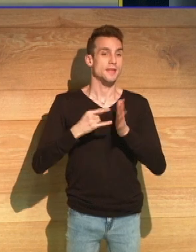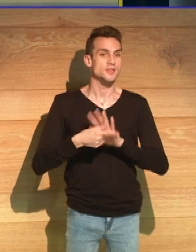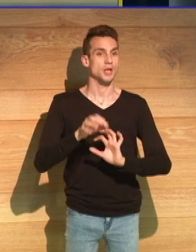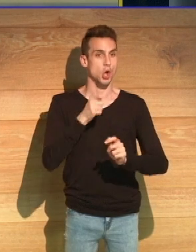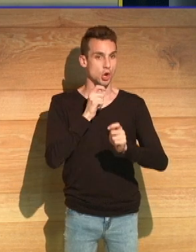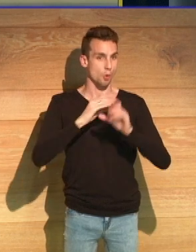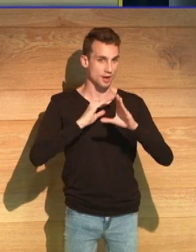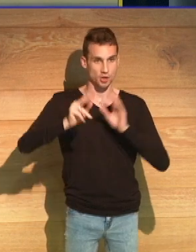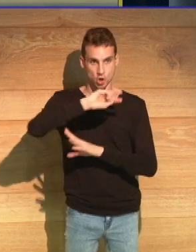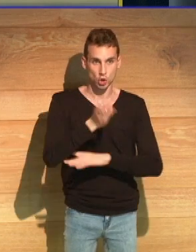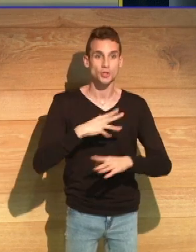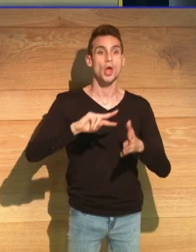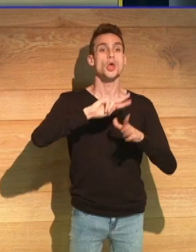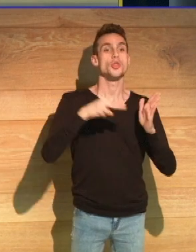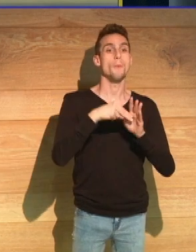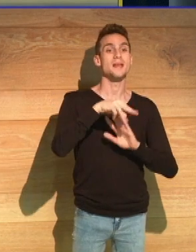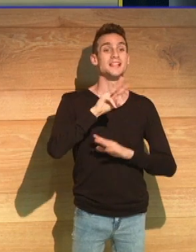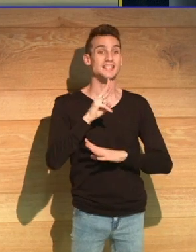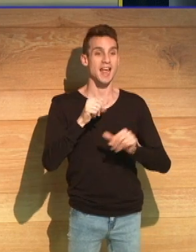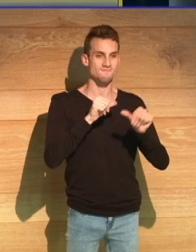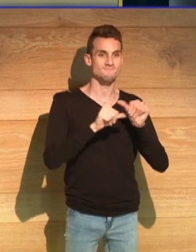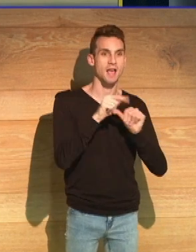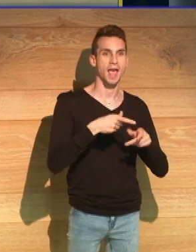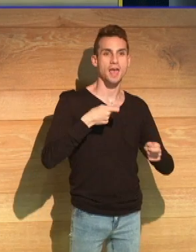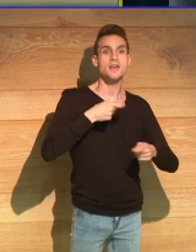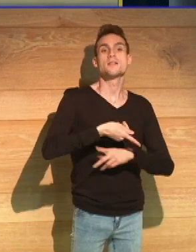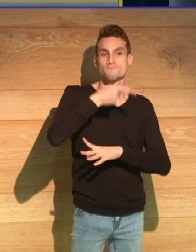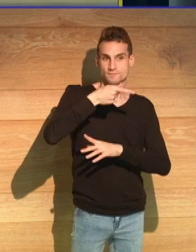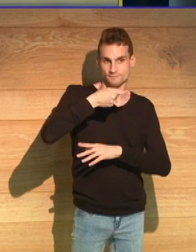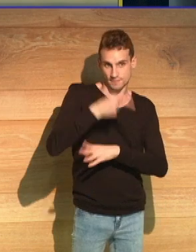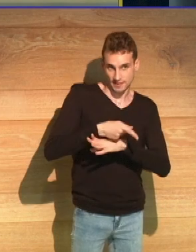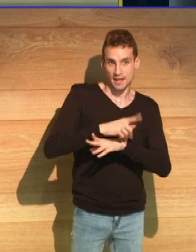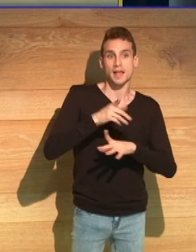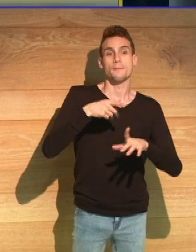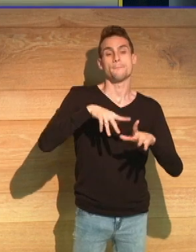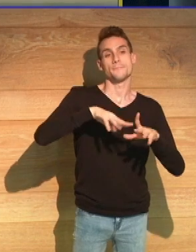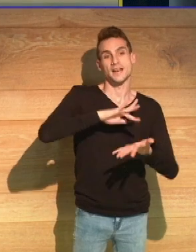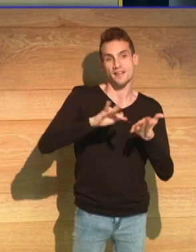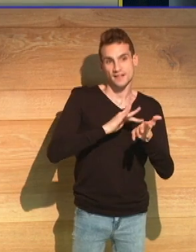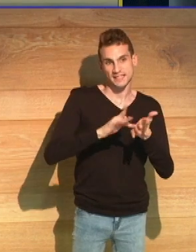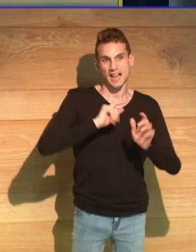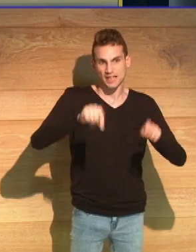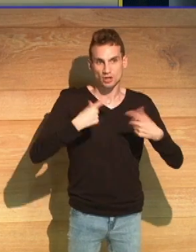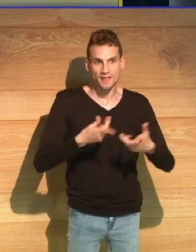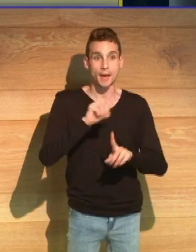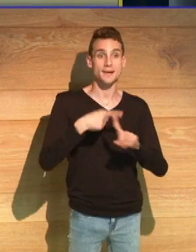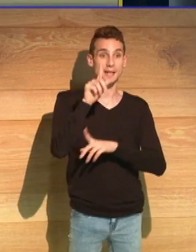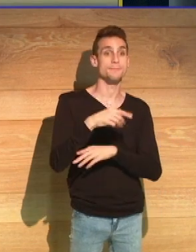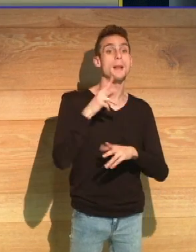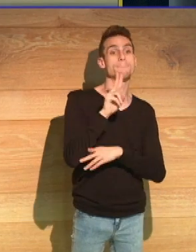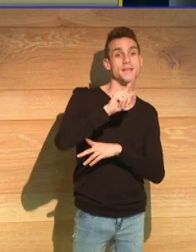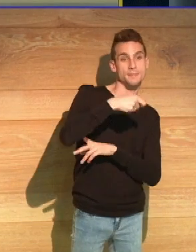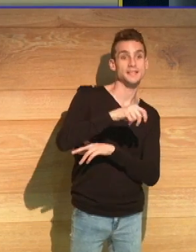2003 dirige la revista Aves y Naturaleza de la asociación SEO BirdLife y ha sido también vicepresidenta y presidenta de